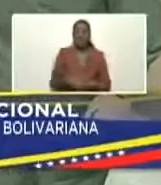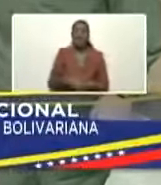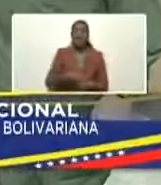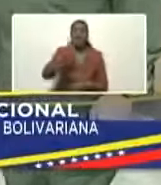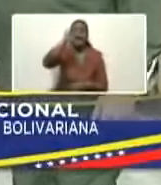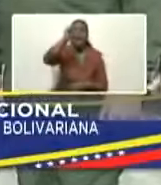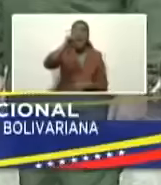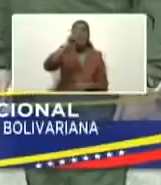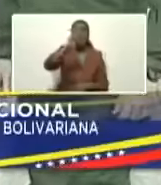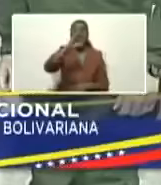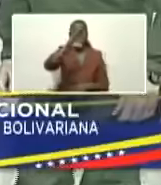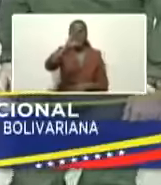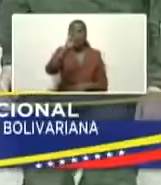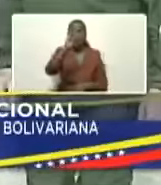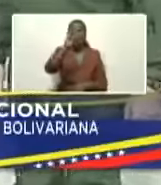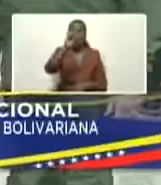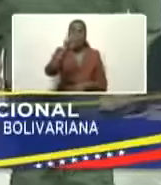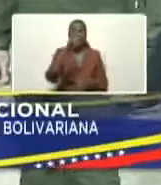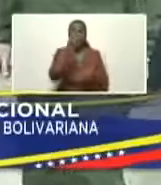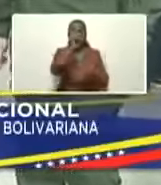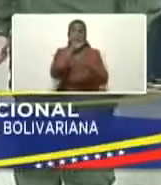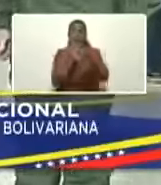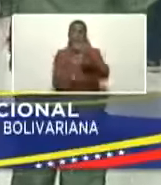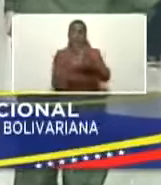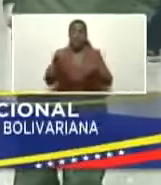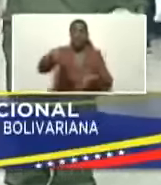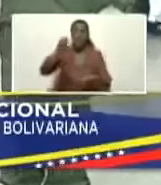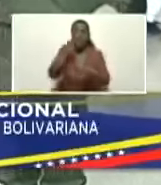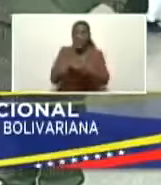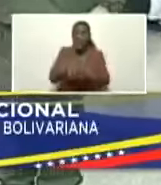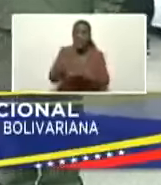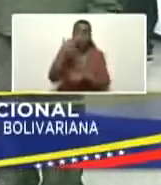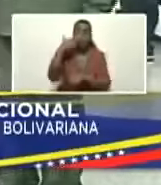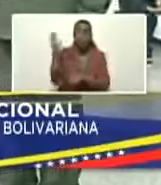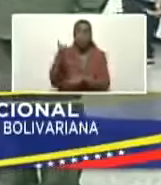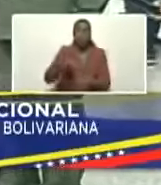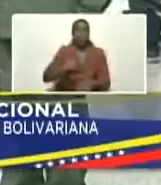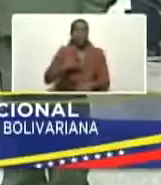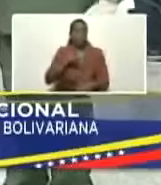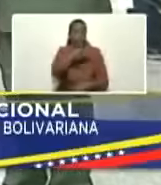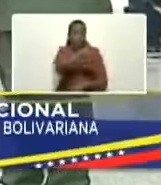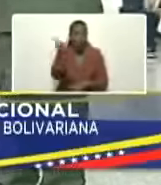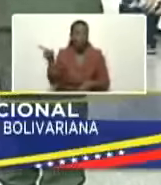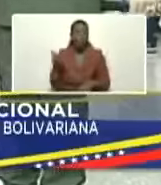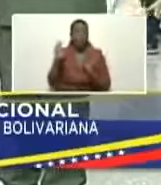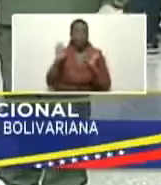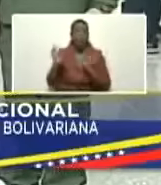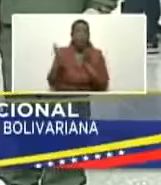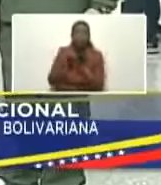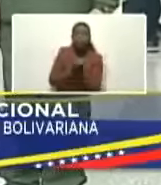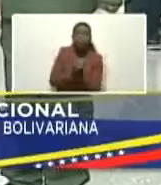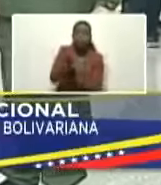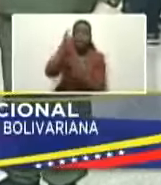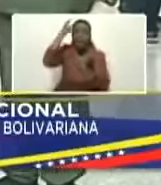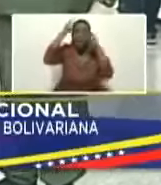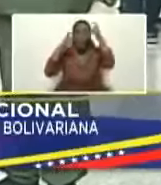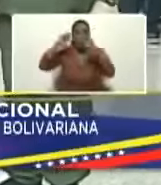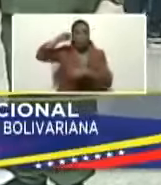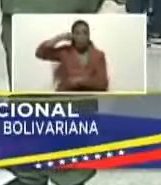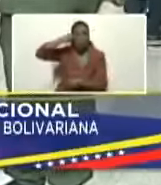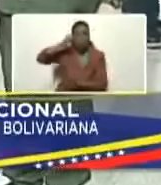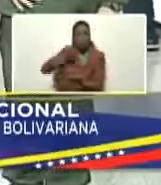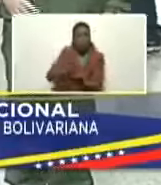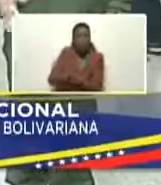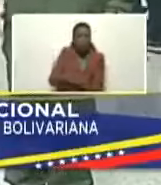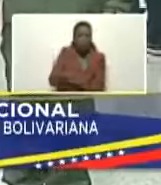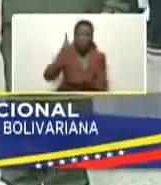Nicodemo, rector de la UNEFA. ¿Cómo se sienten ustedes? Caminando el camino que nos dejó Chávez, transitando